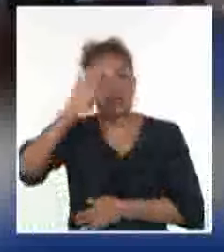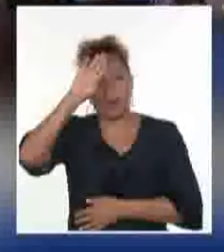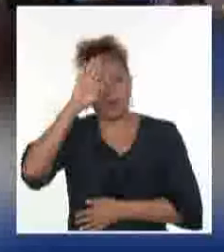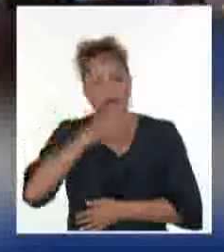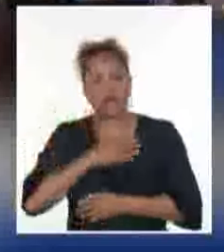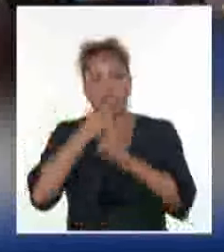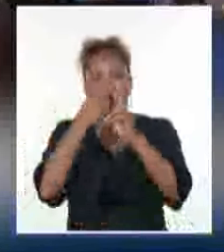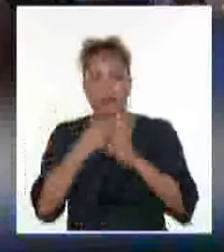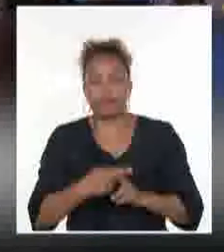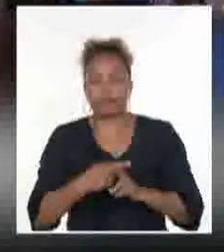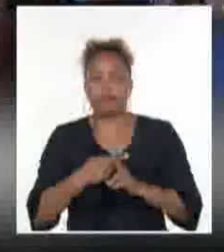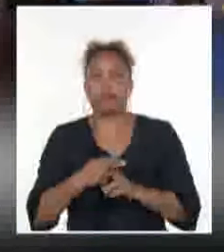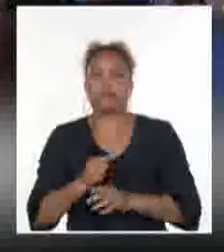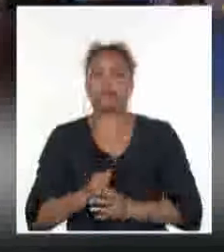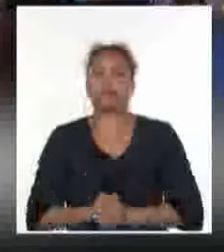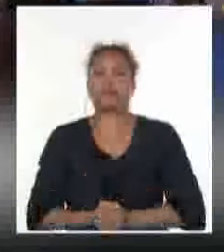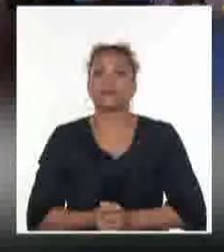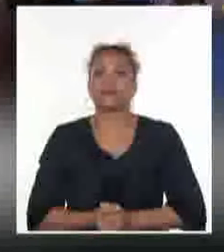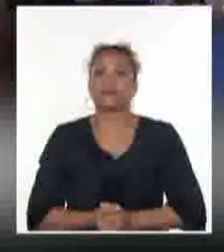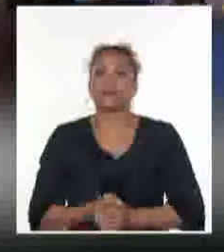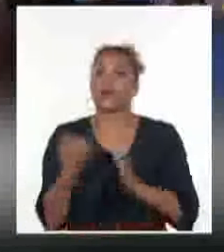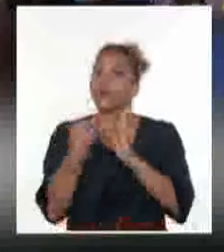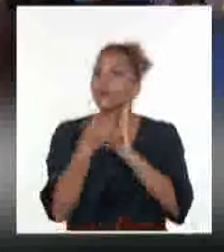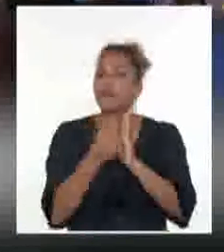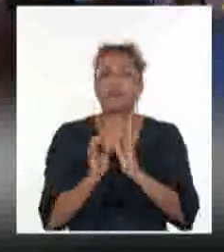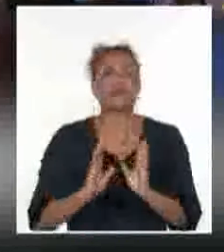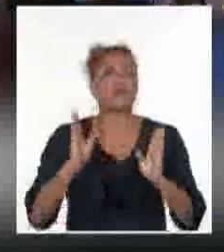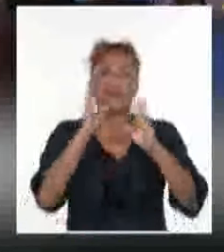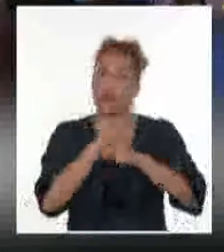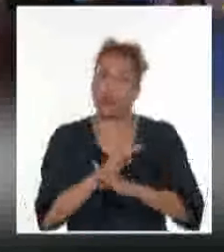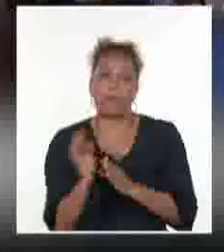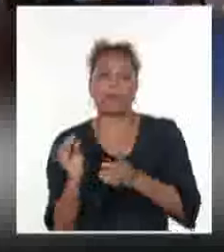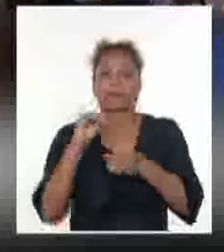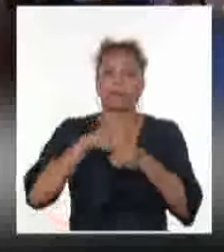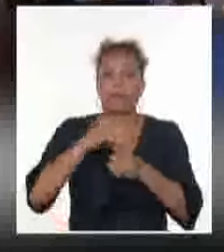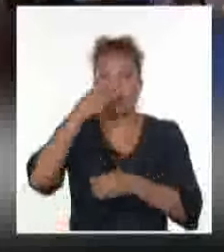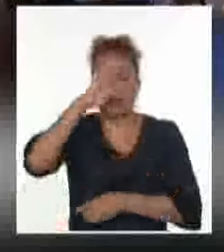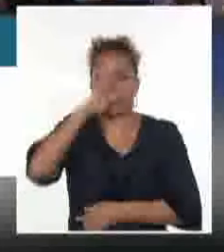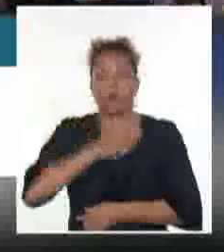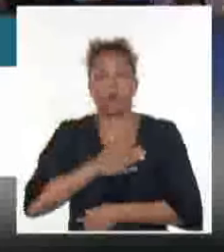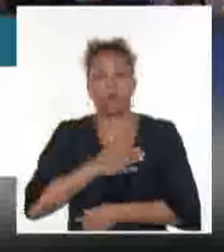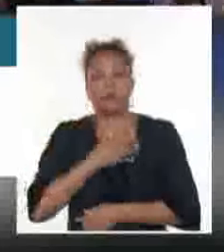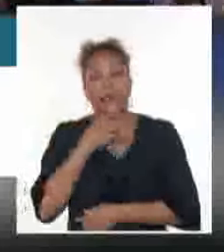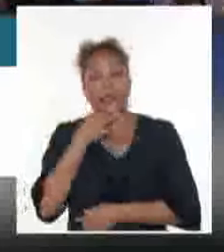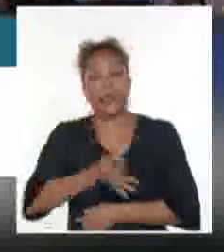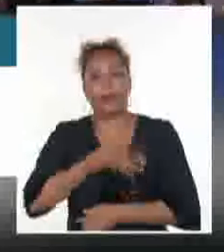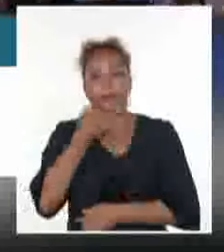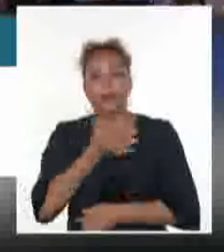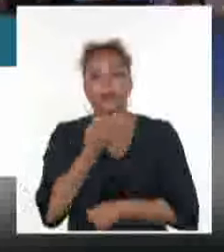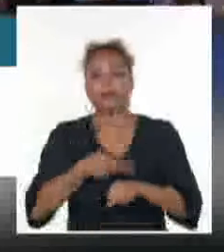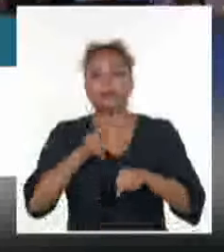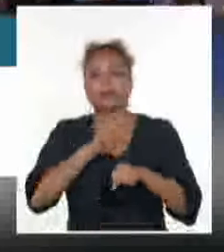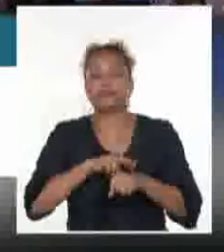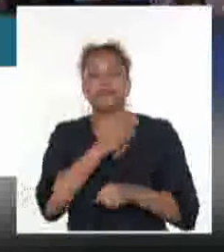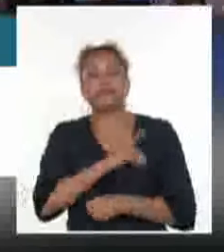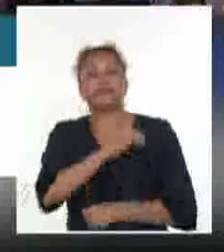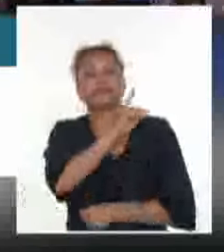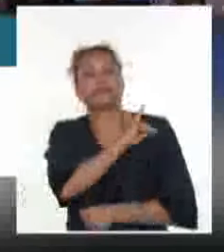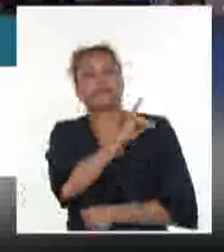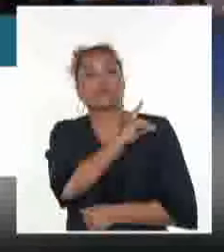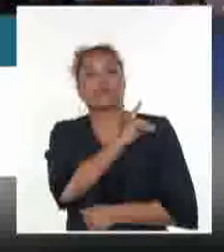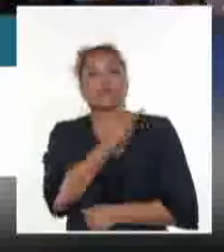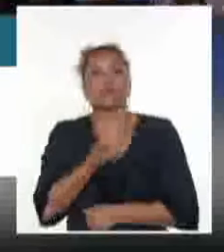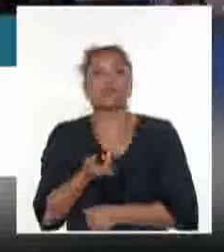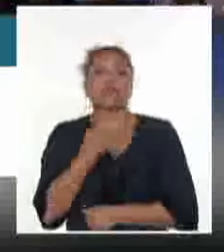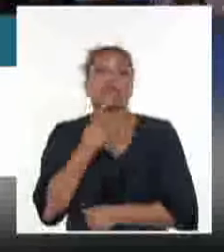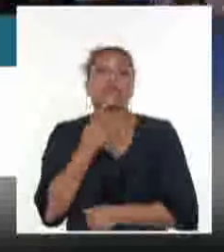Abro comillas, no se justifica para tal inclusión. Fin de la cita. Así lo expresó el representante diplomático del país caribeño